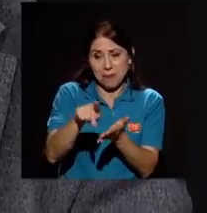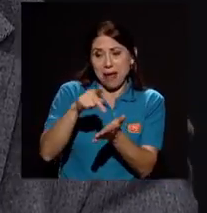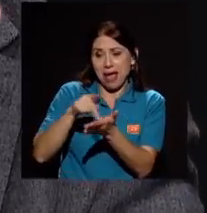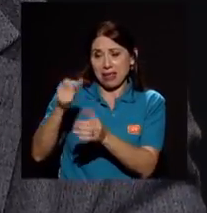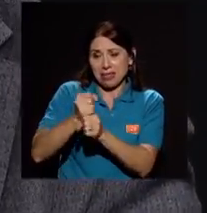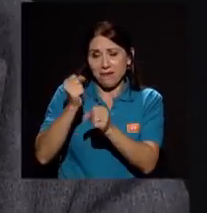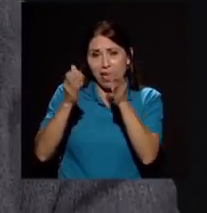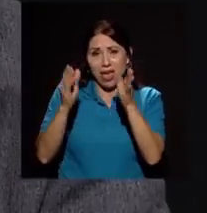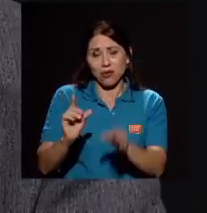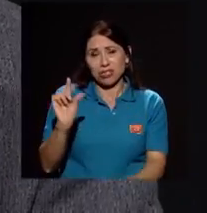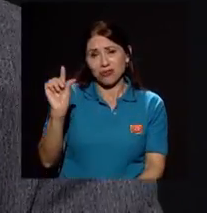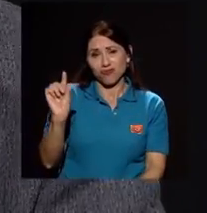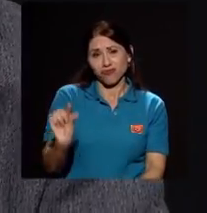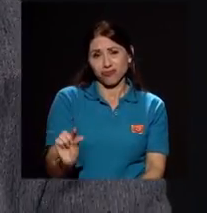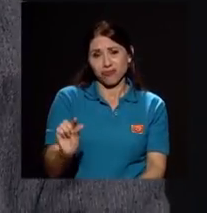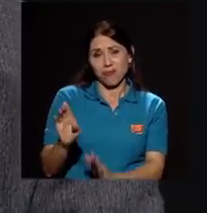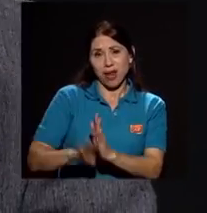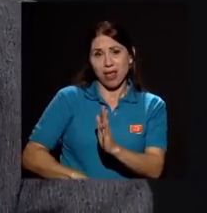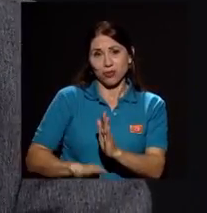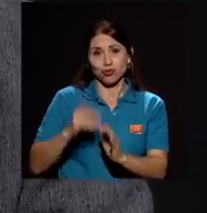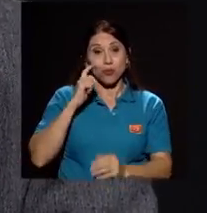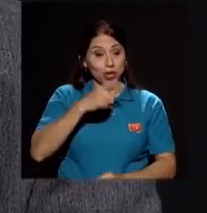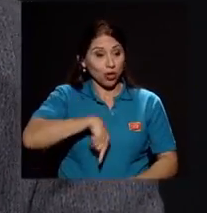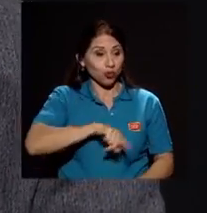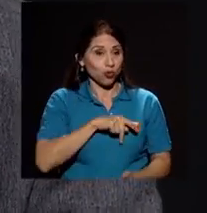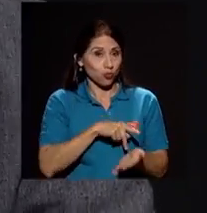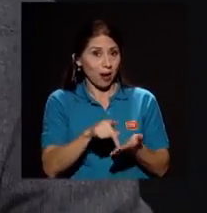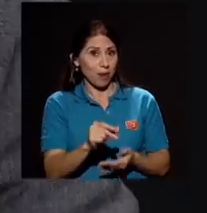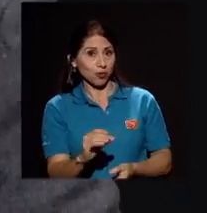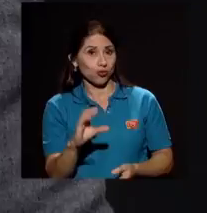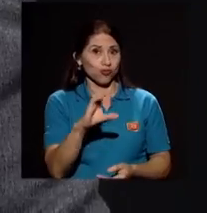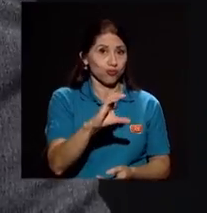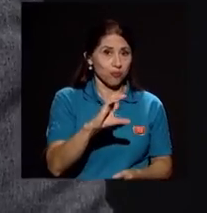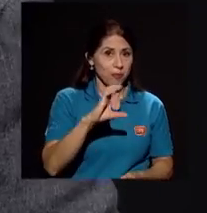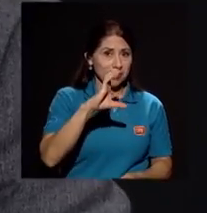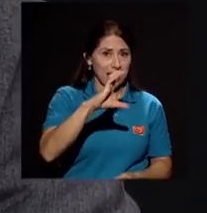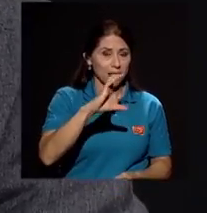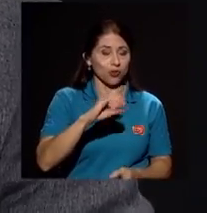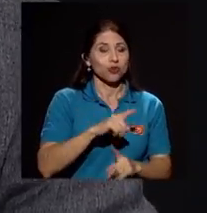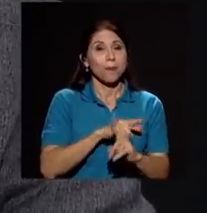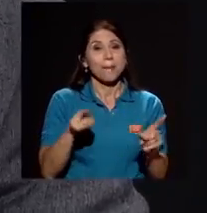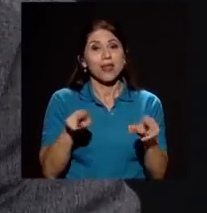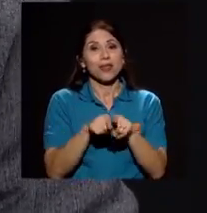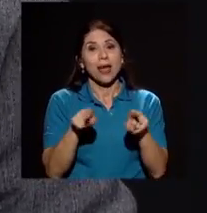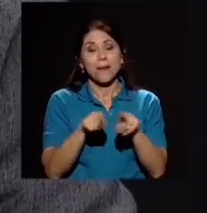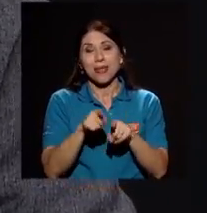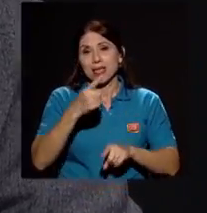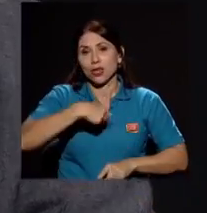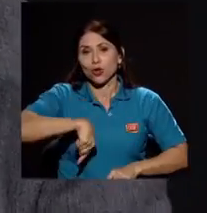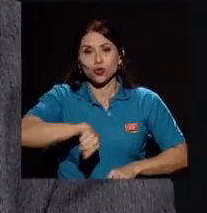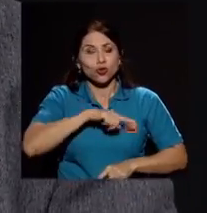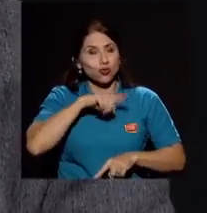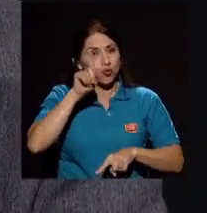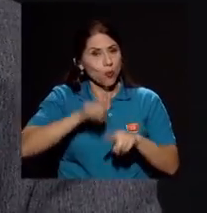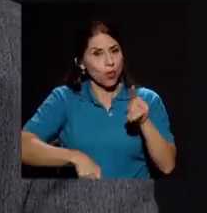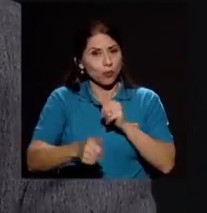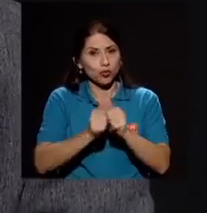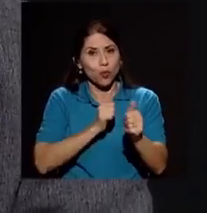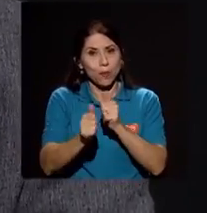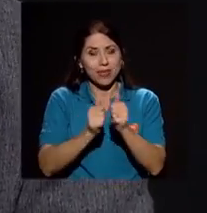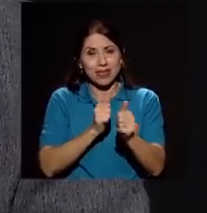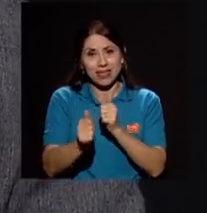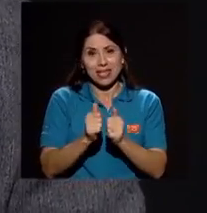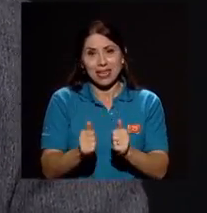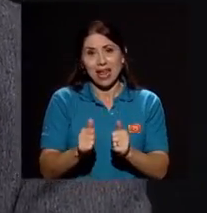nuestras salarios son relativamente más altos pero al mismo tiempo no podemos competir al nivel que queremos competir contra